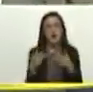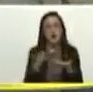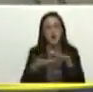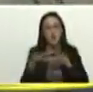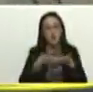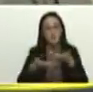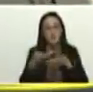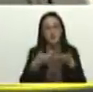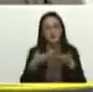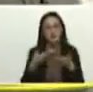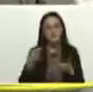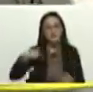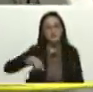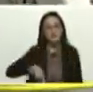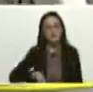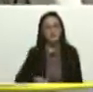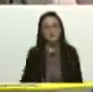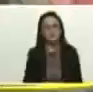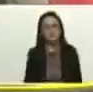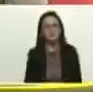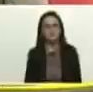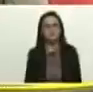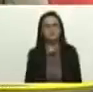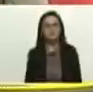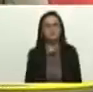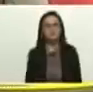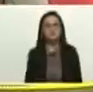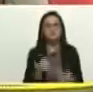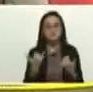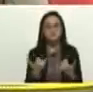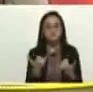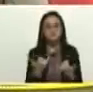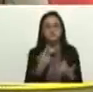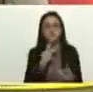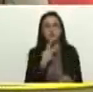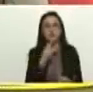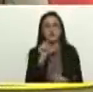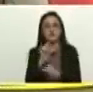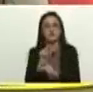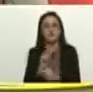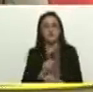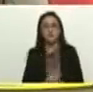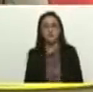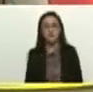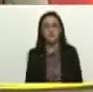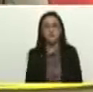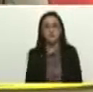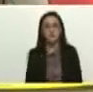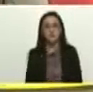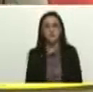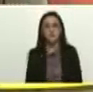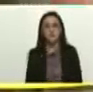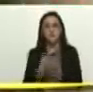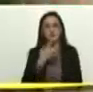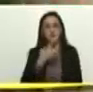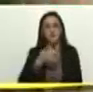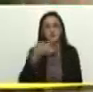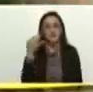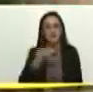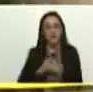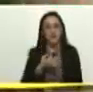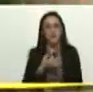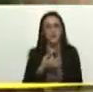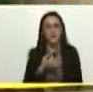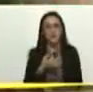mejorando las cosas. Hoy podemos decirlo, y estoy seguro sobre la base de